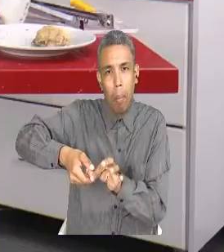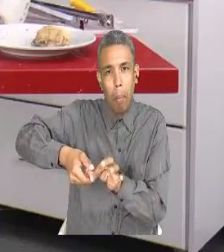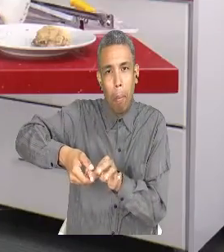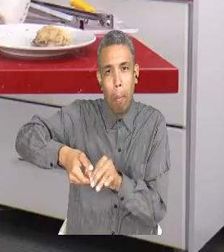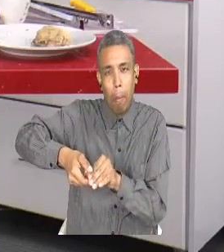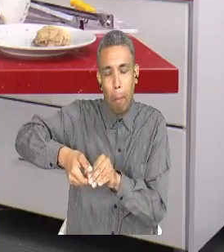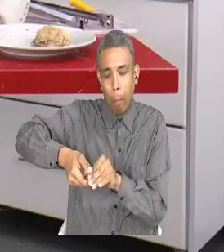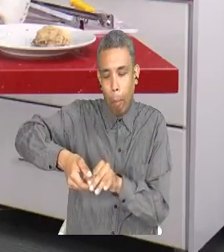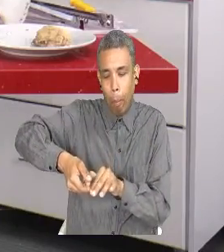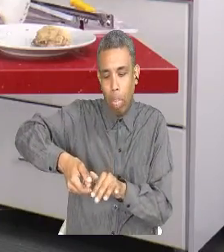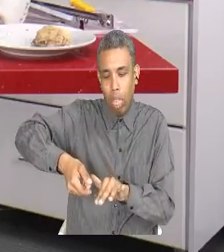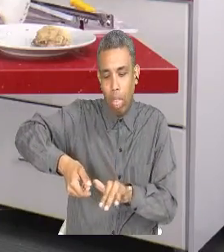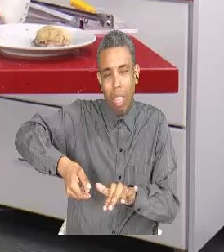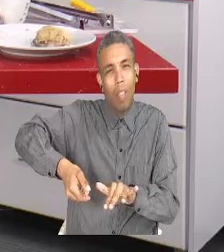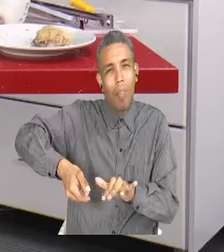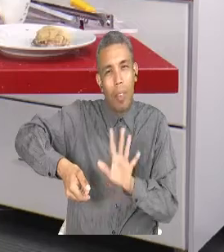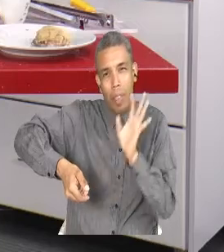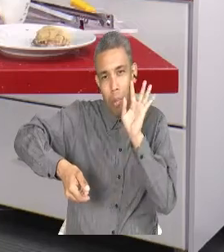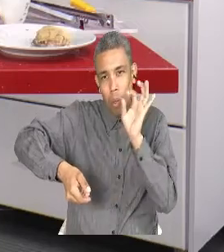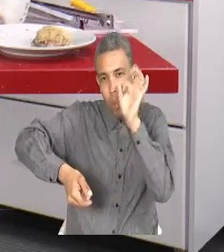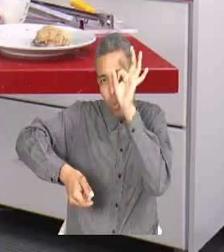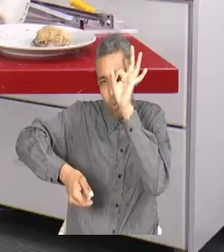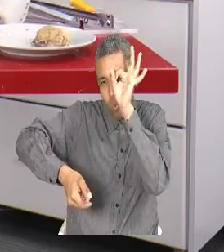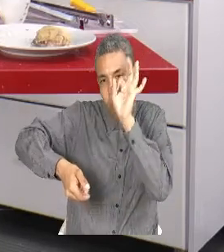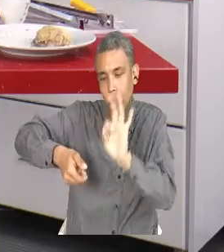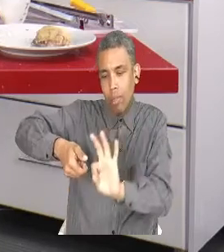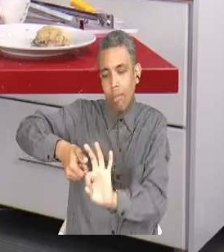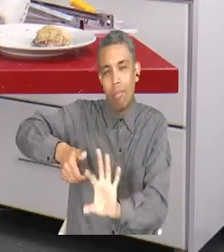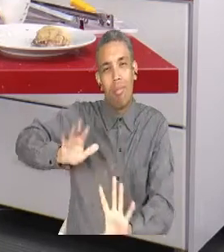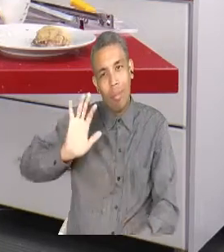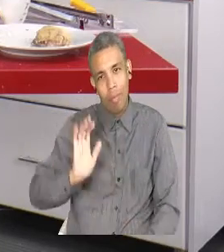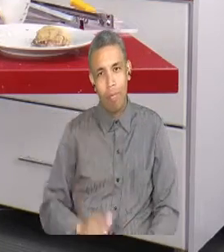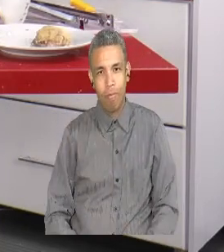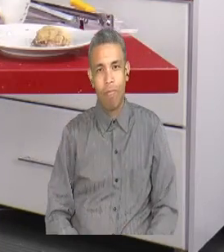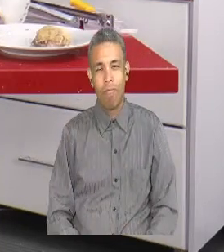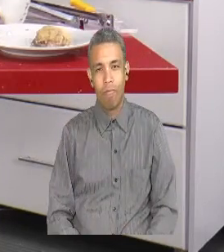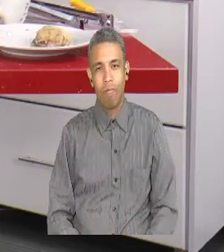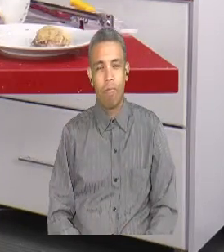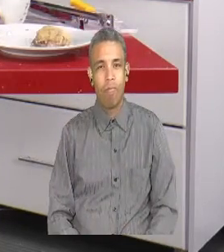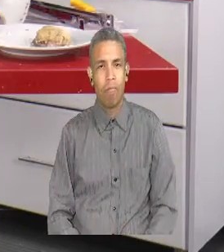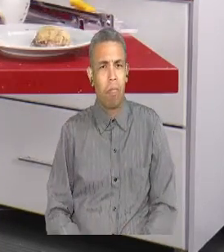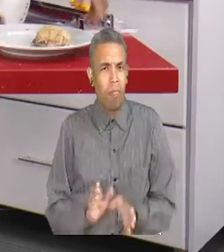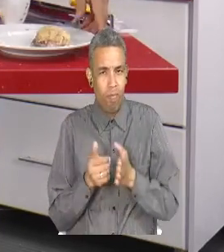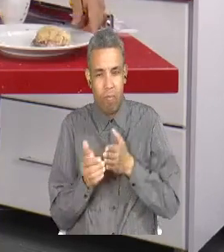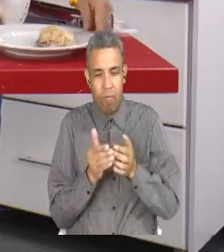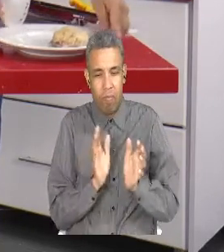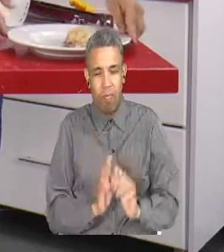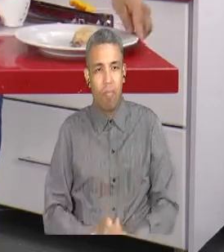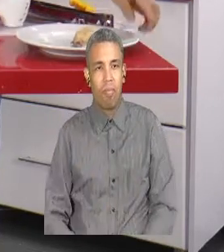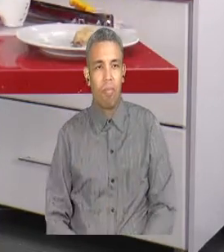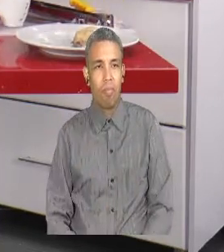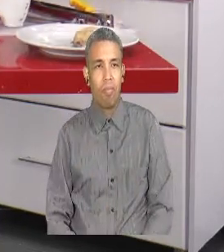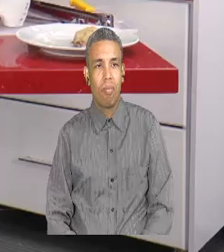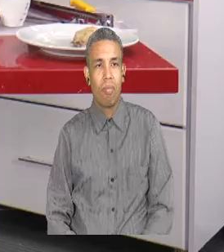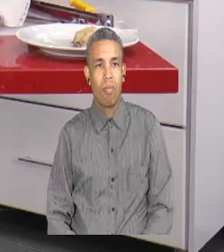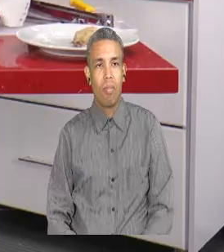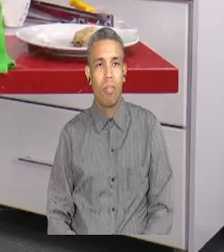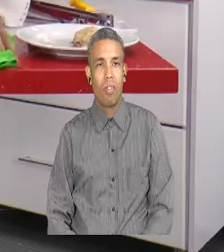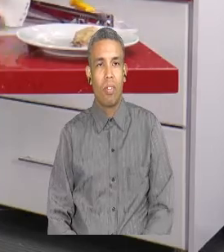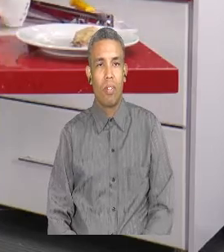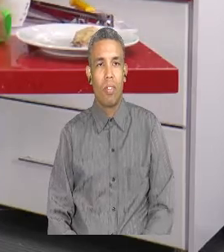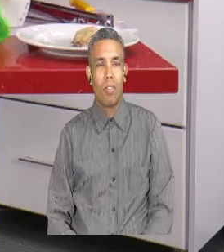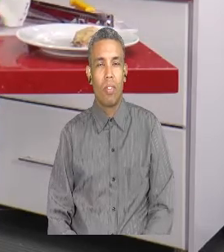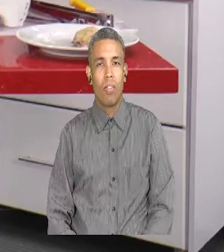y montar, decorar, como siempre lo hacemos, puedes decorar a tu gusto. Yo voy vamos a coger otro plato cuestión. Para hacer con